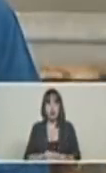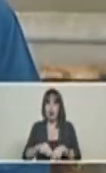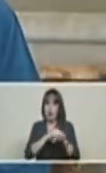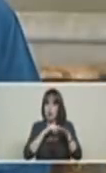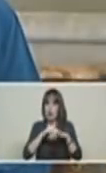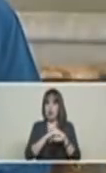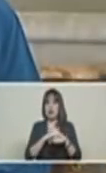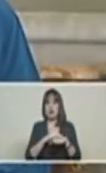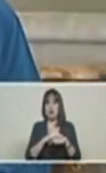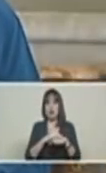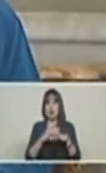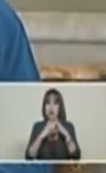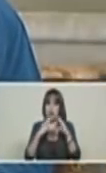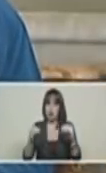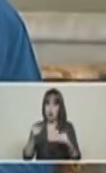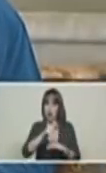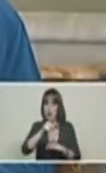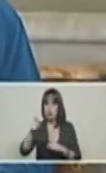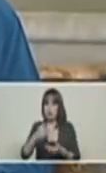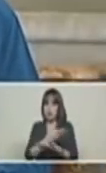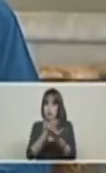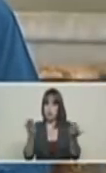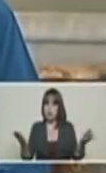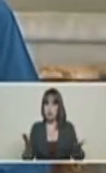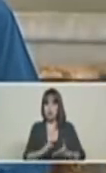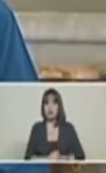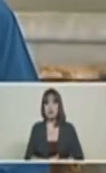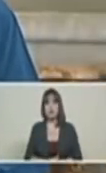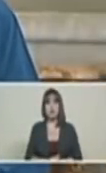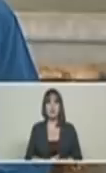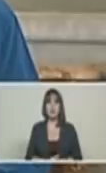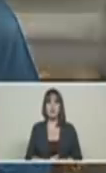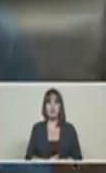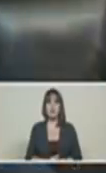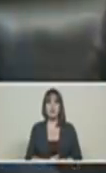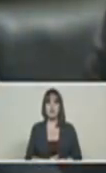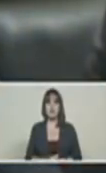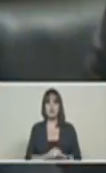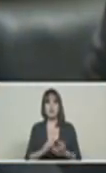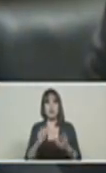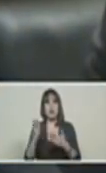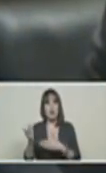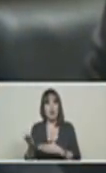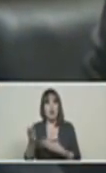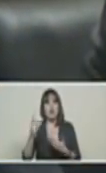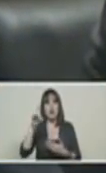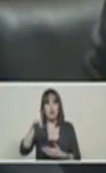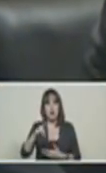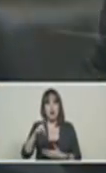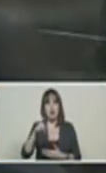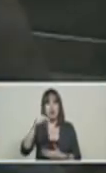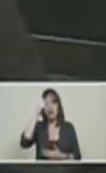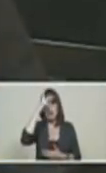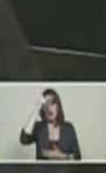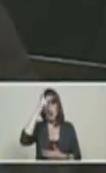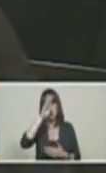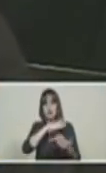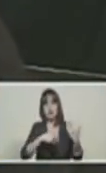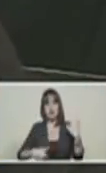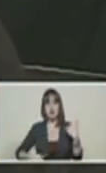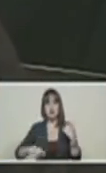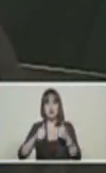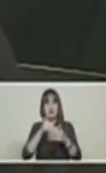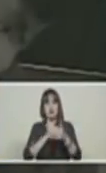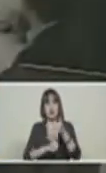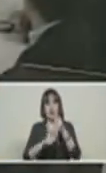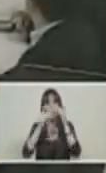Medina, ministro Castro Sotel, compañero ministro Tarek, vicepresidenta ejecutiva Delcy.